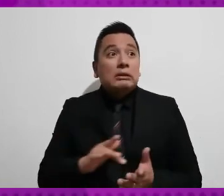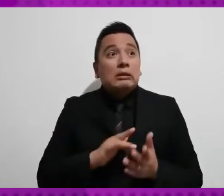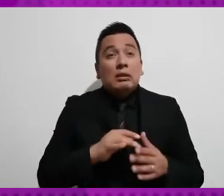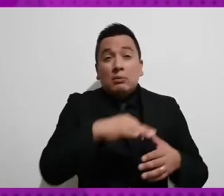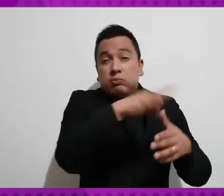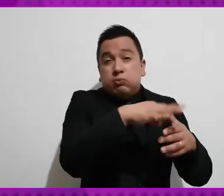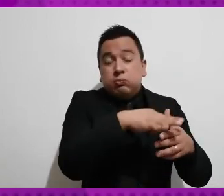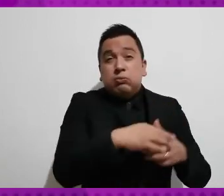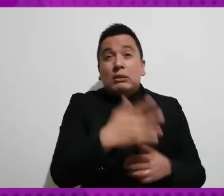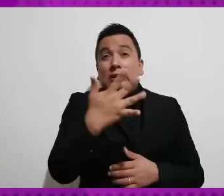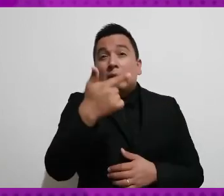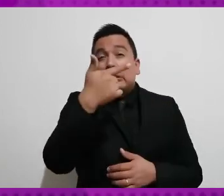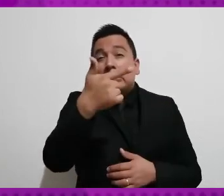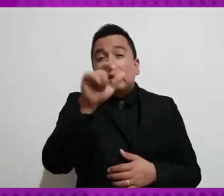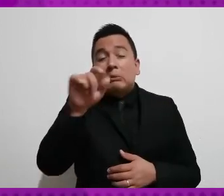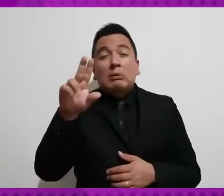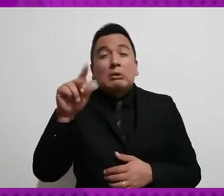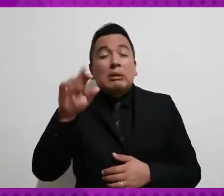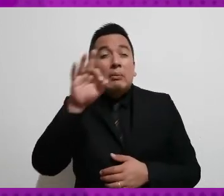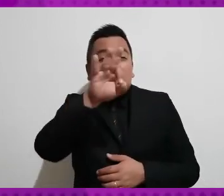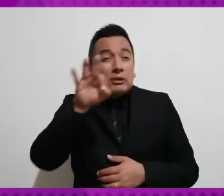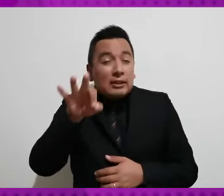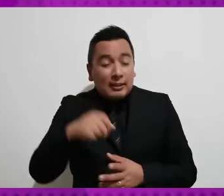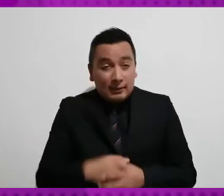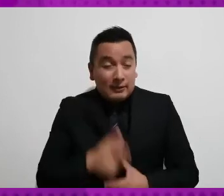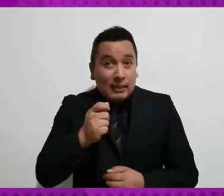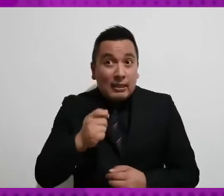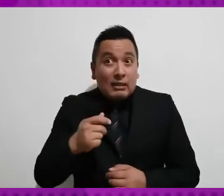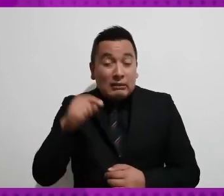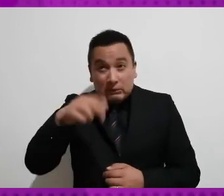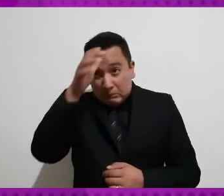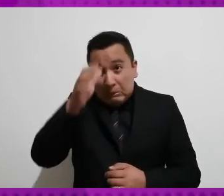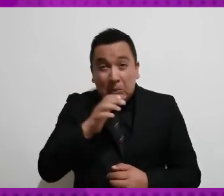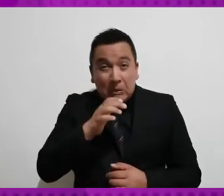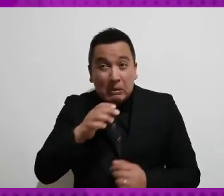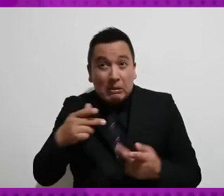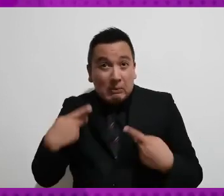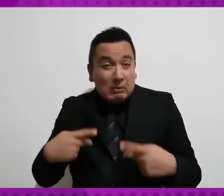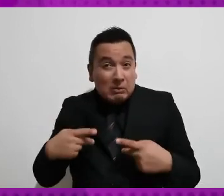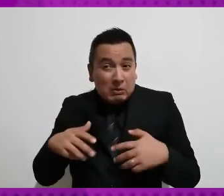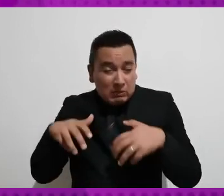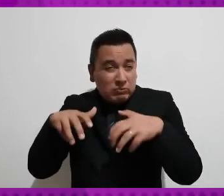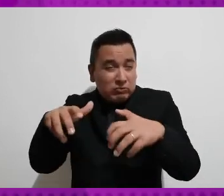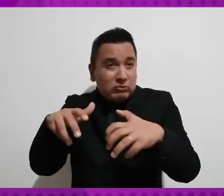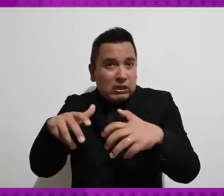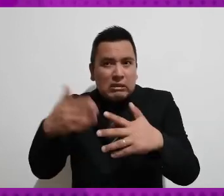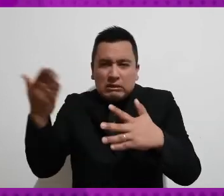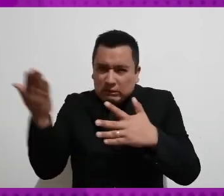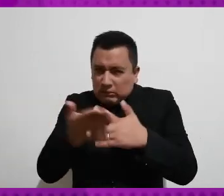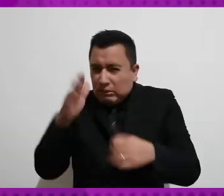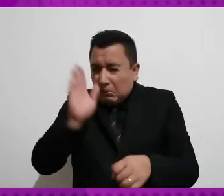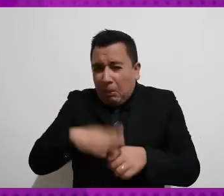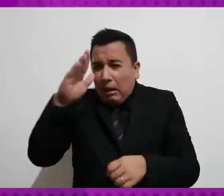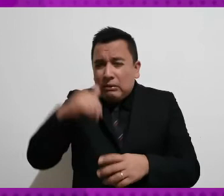57.81% de participación, es decir, más de la mitad de las y los ciudadanos que están en la